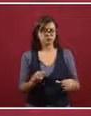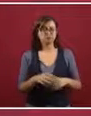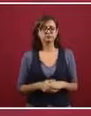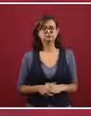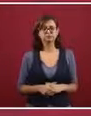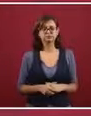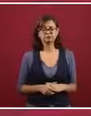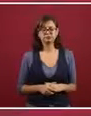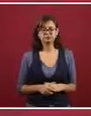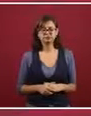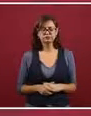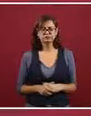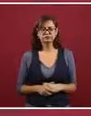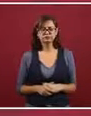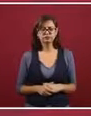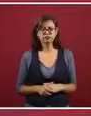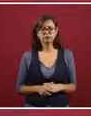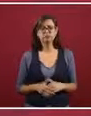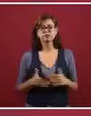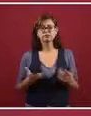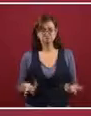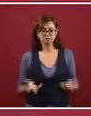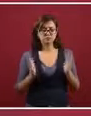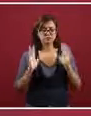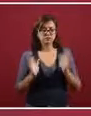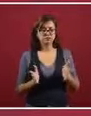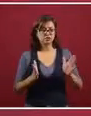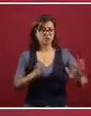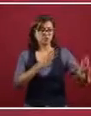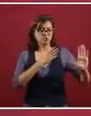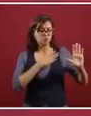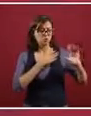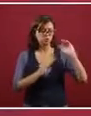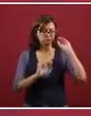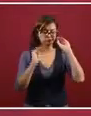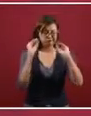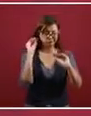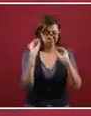el que se ha hecho el compromiso